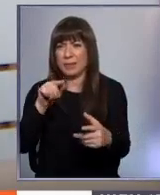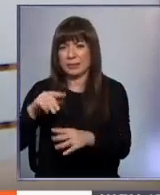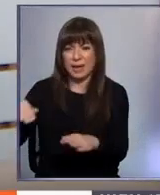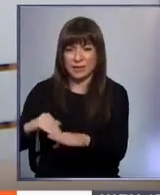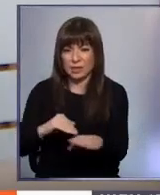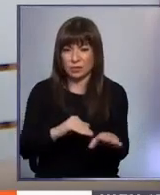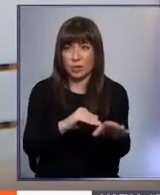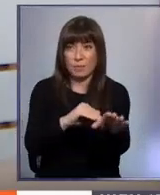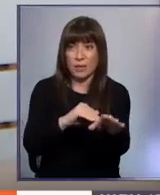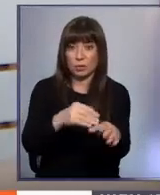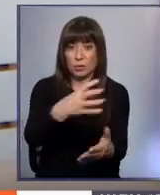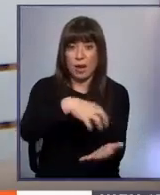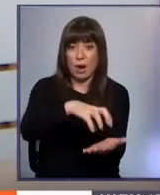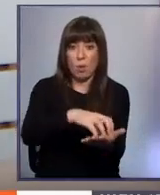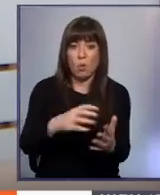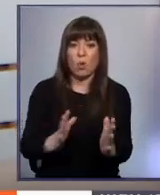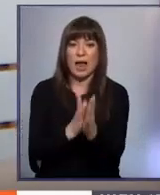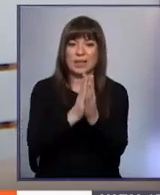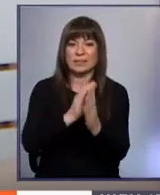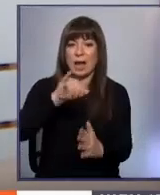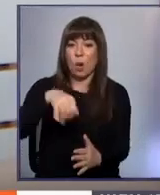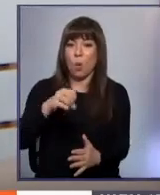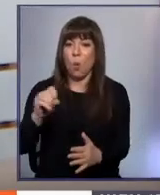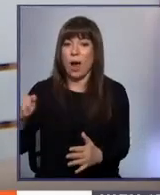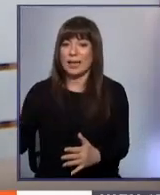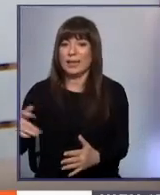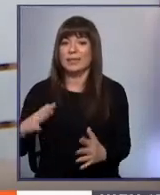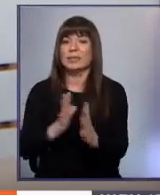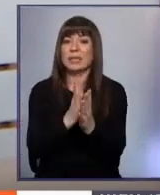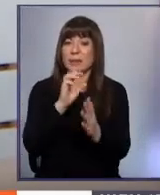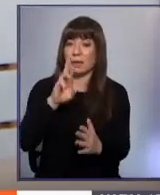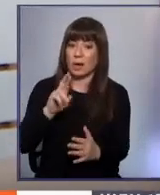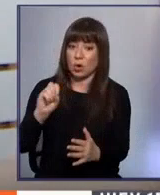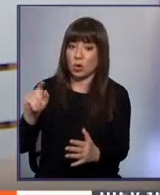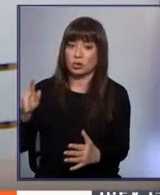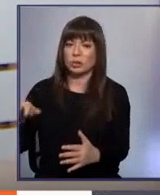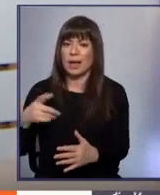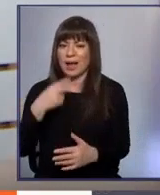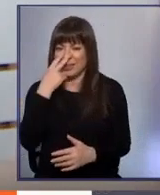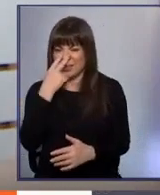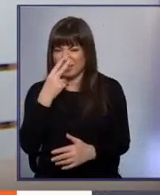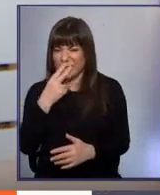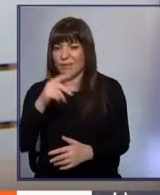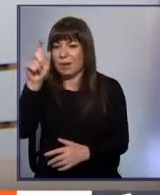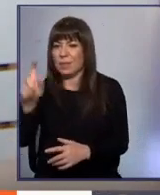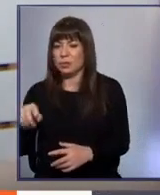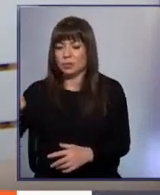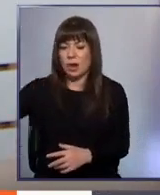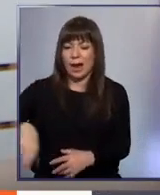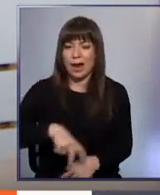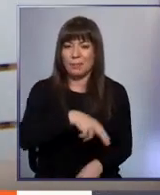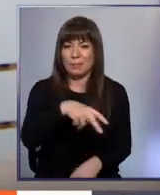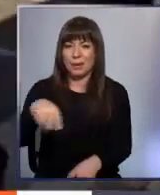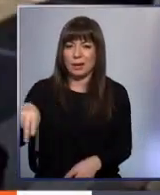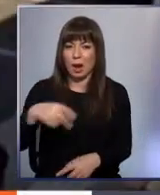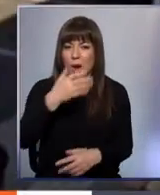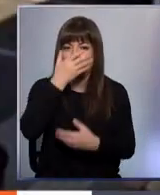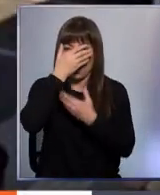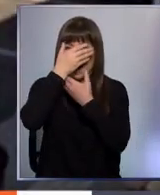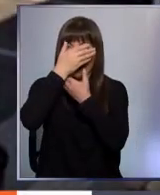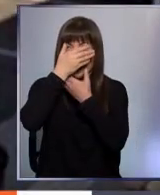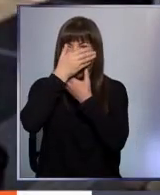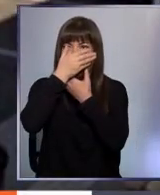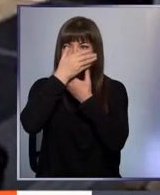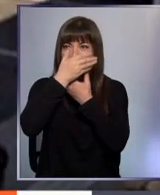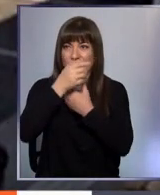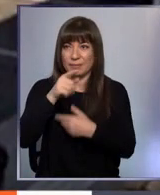Express en la comuna de San Joaquín, en Avenida Santa Rosa. Y ahí se ve al sujeto que circula con una mascarilla en su